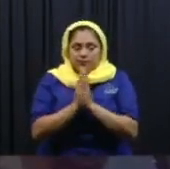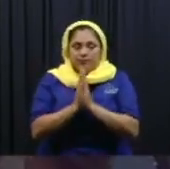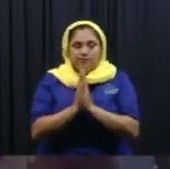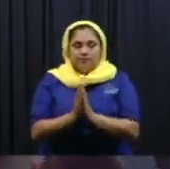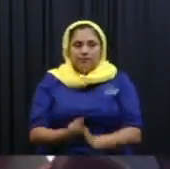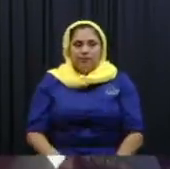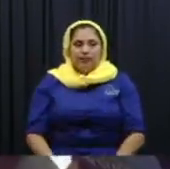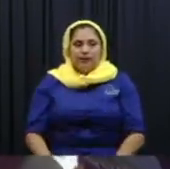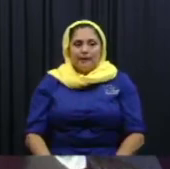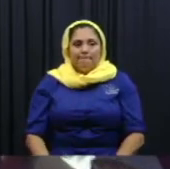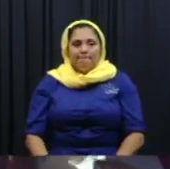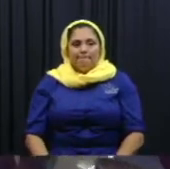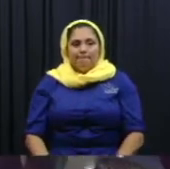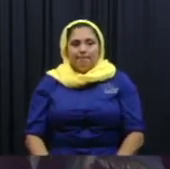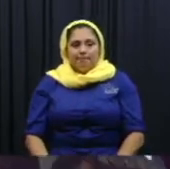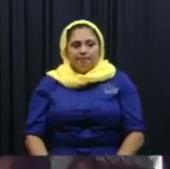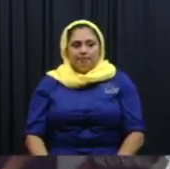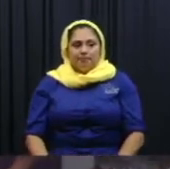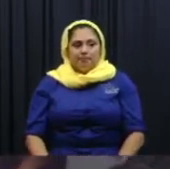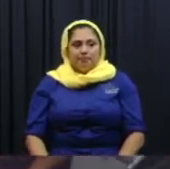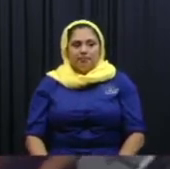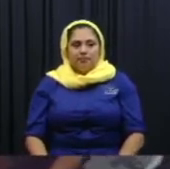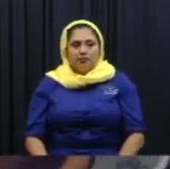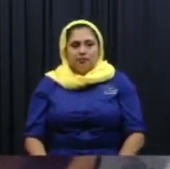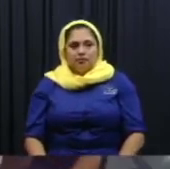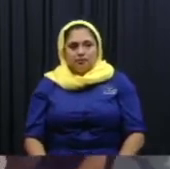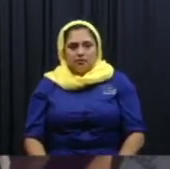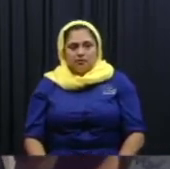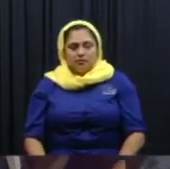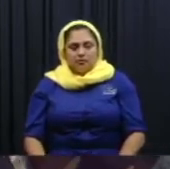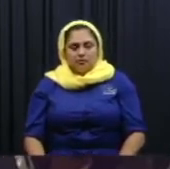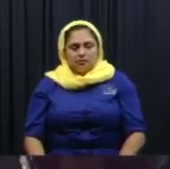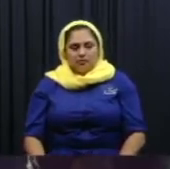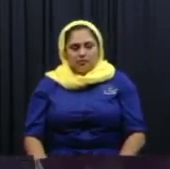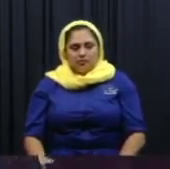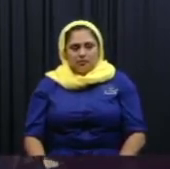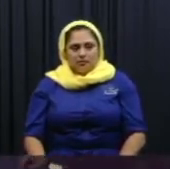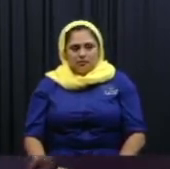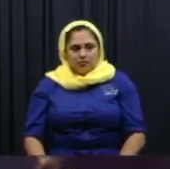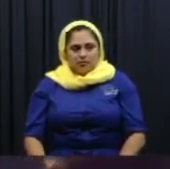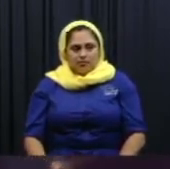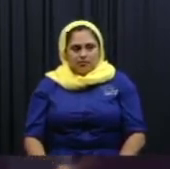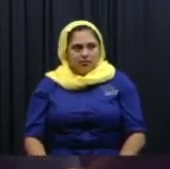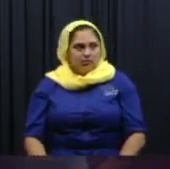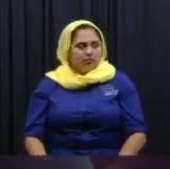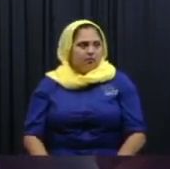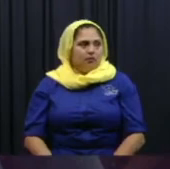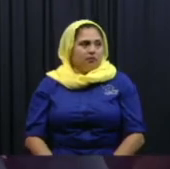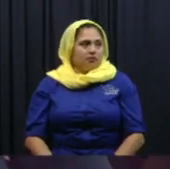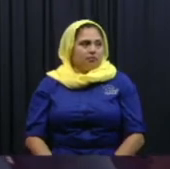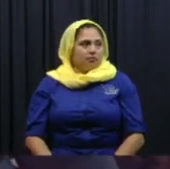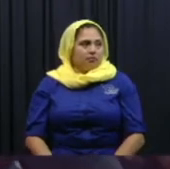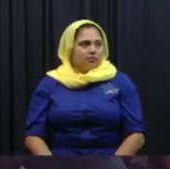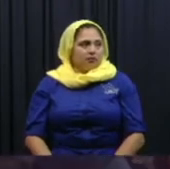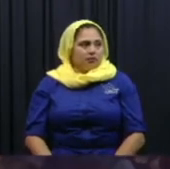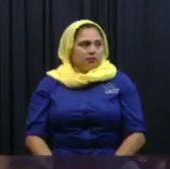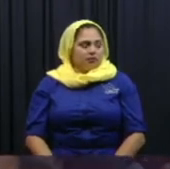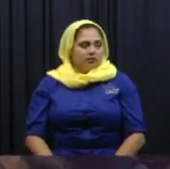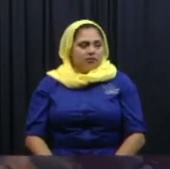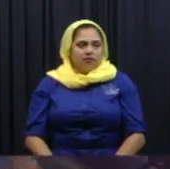Entonces si tenemos un micrófono y algunos los pastores me hace favor de dirigir la oración